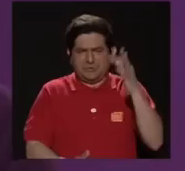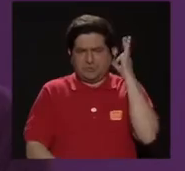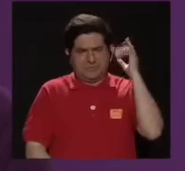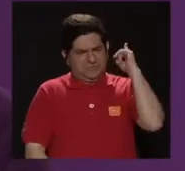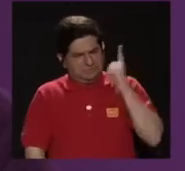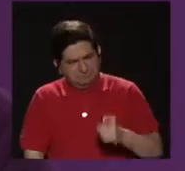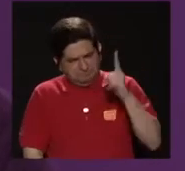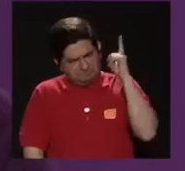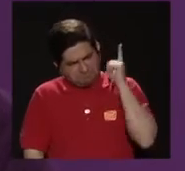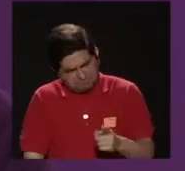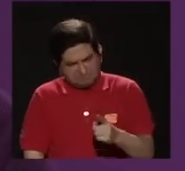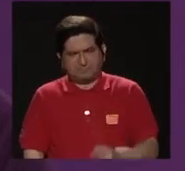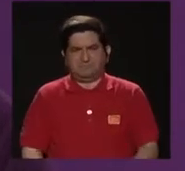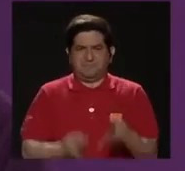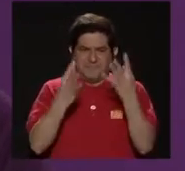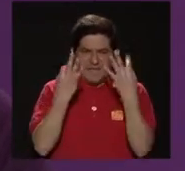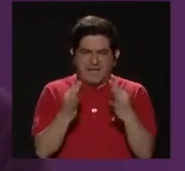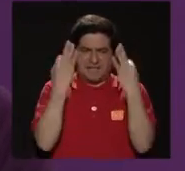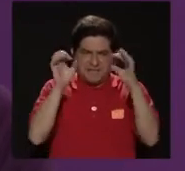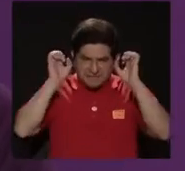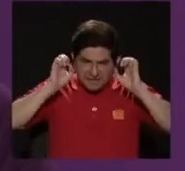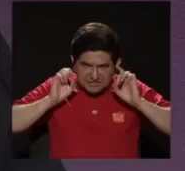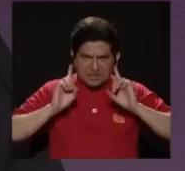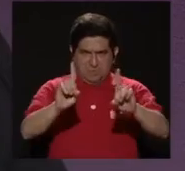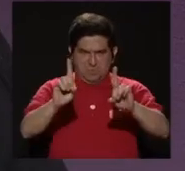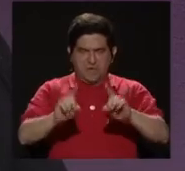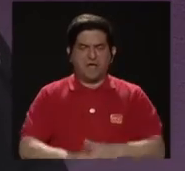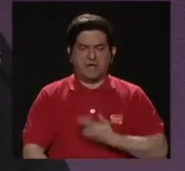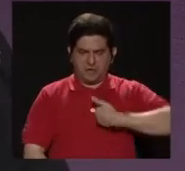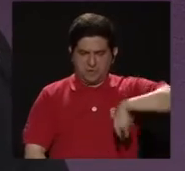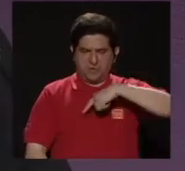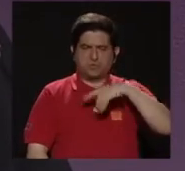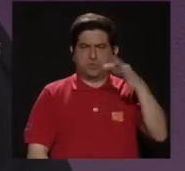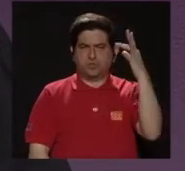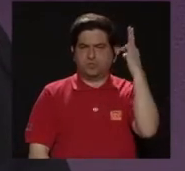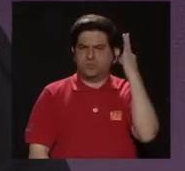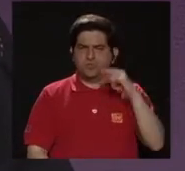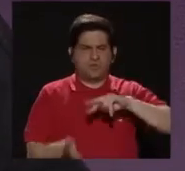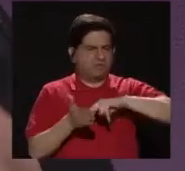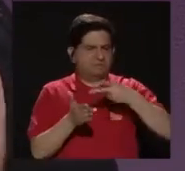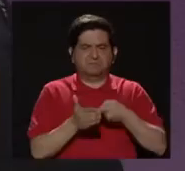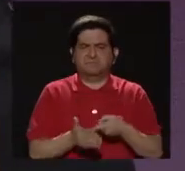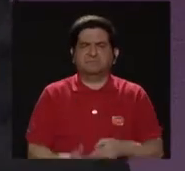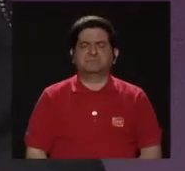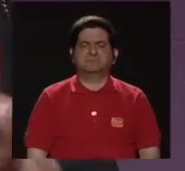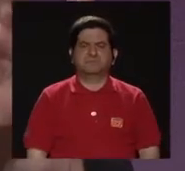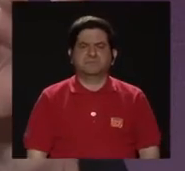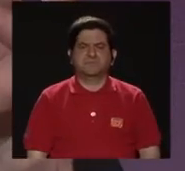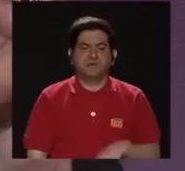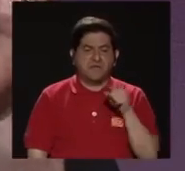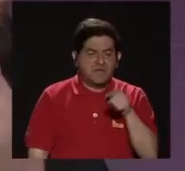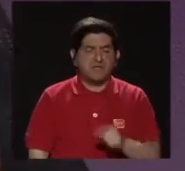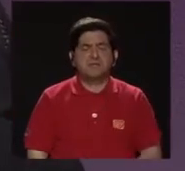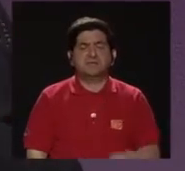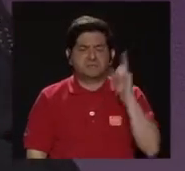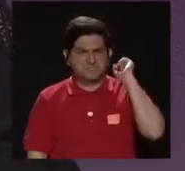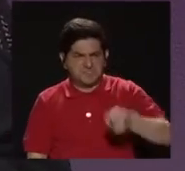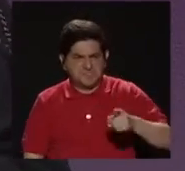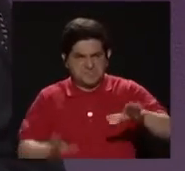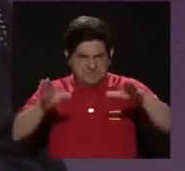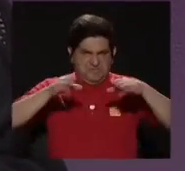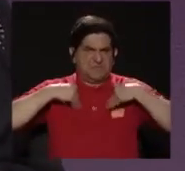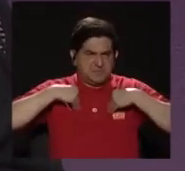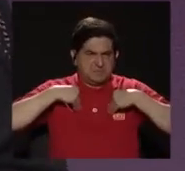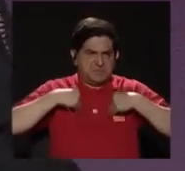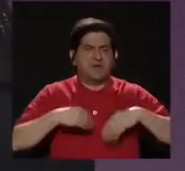y cómo se nos educa para ser mujeres y cómo aceptamos esos mandatos y qué